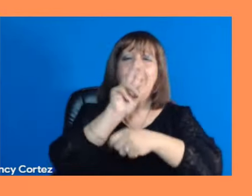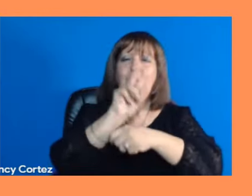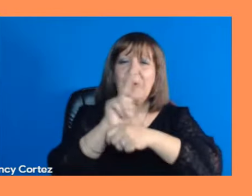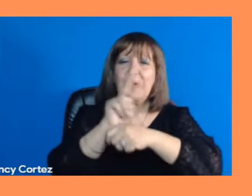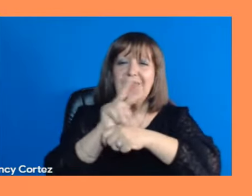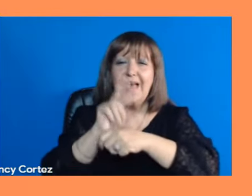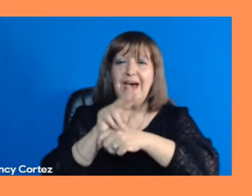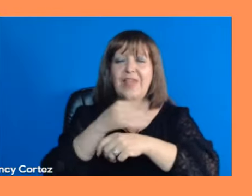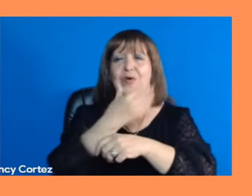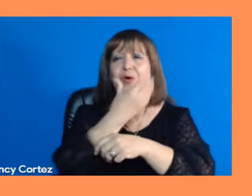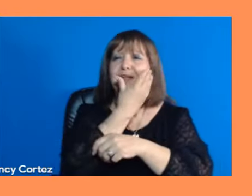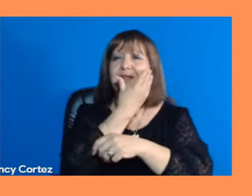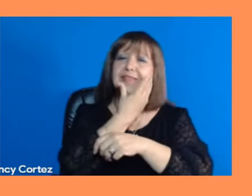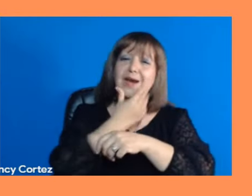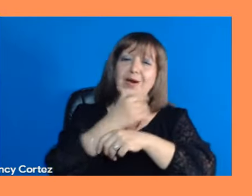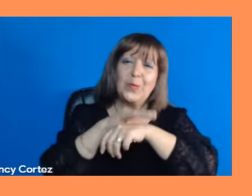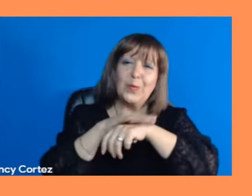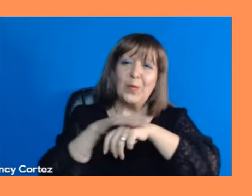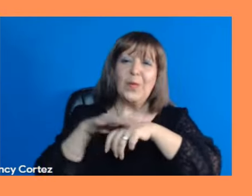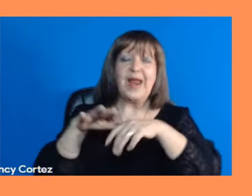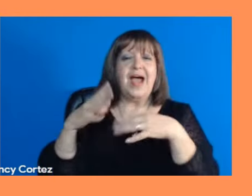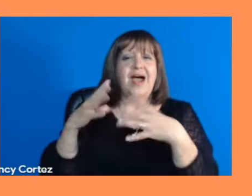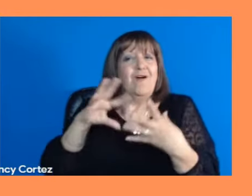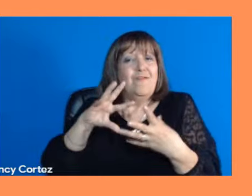pedagogía contra la